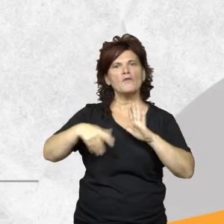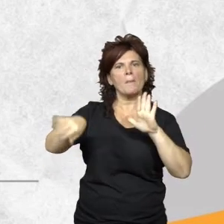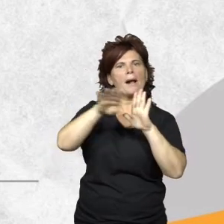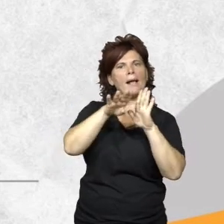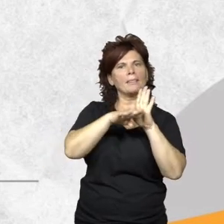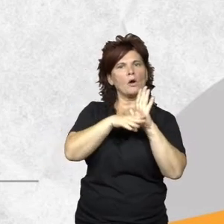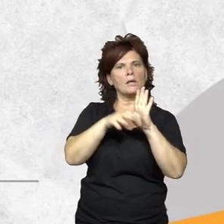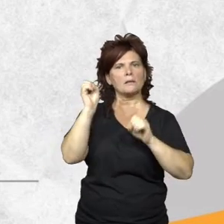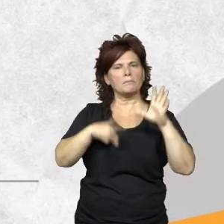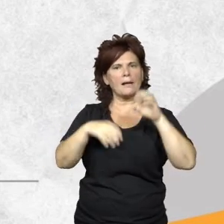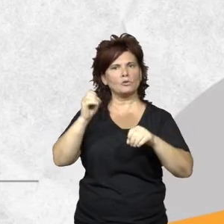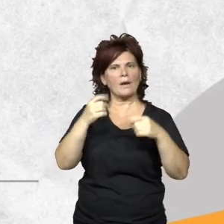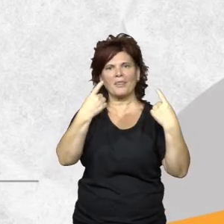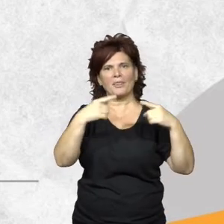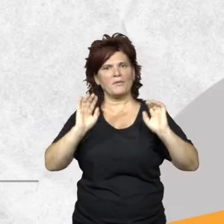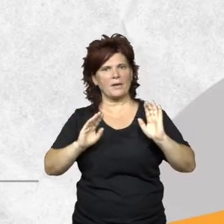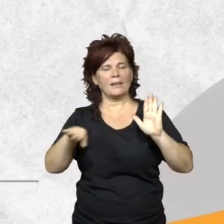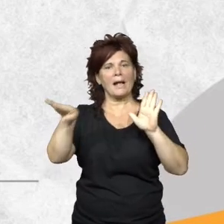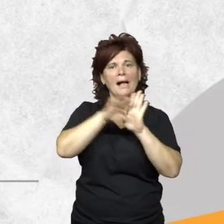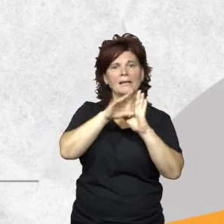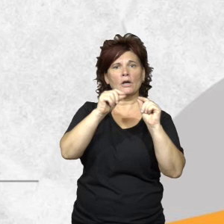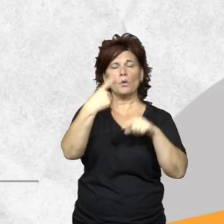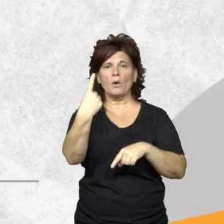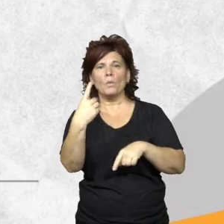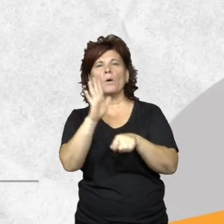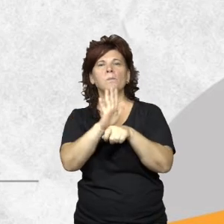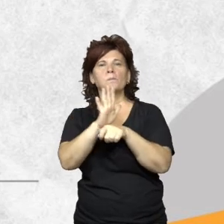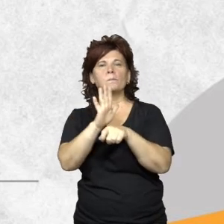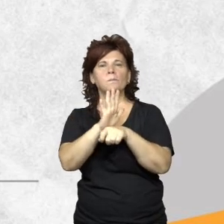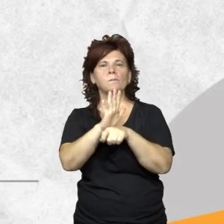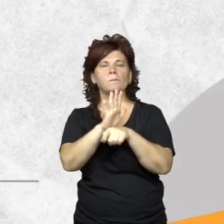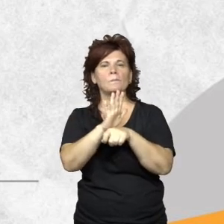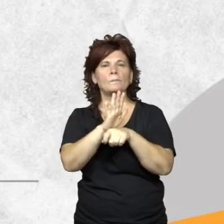residuos. Tienen categoría 1, son